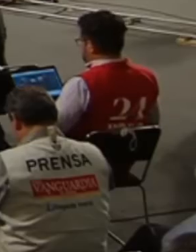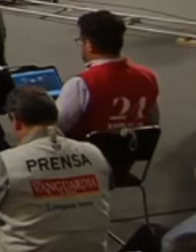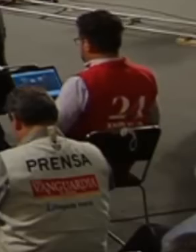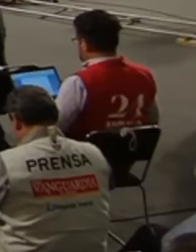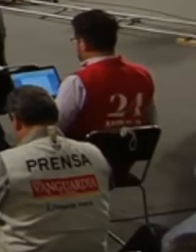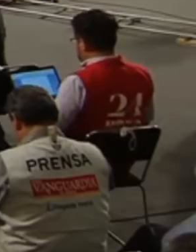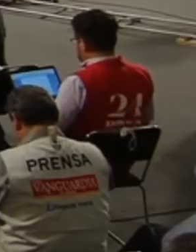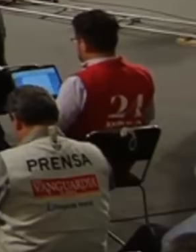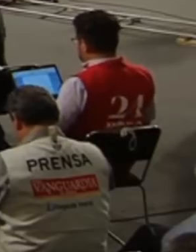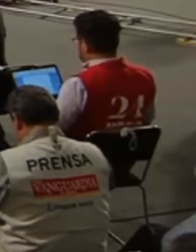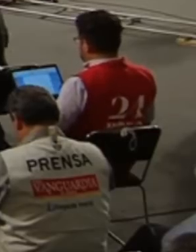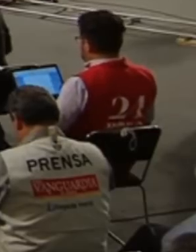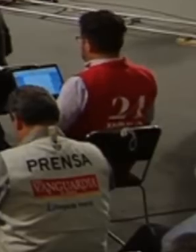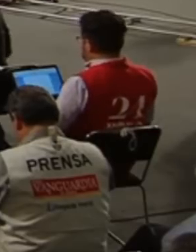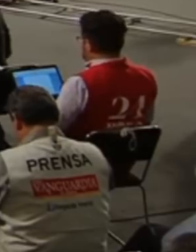O sea, no hay pierde.